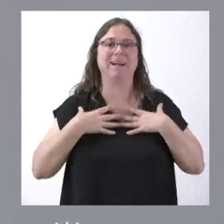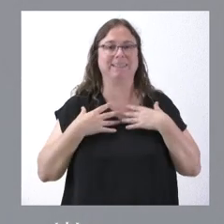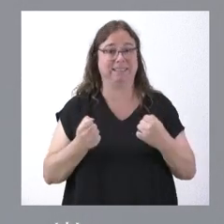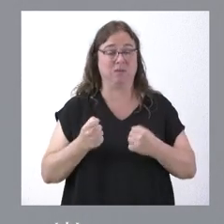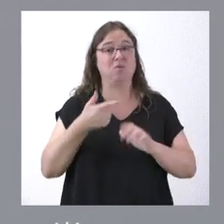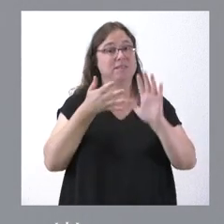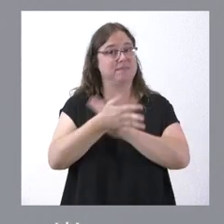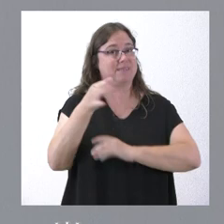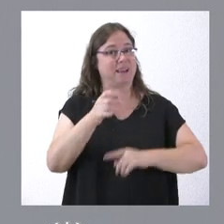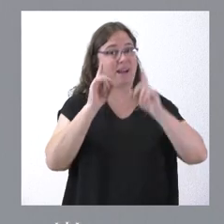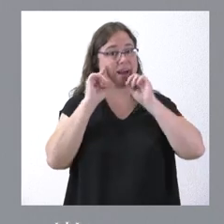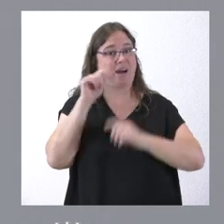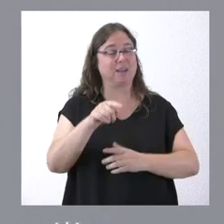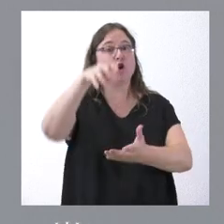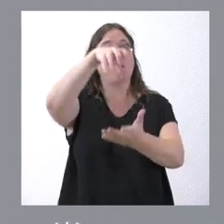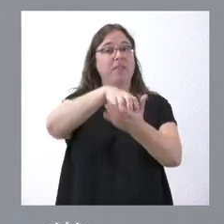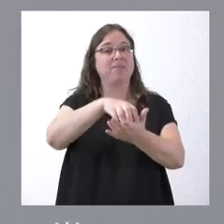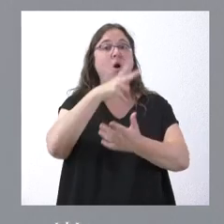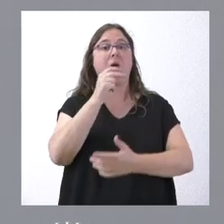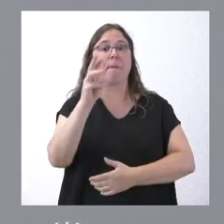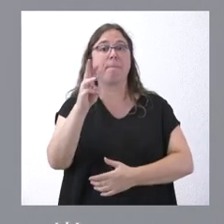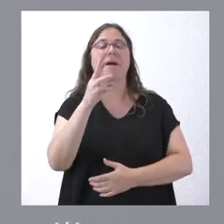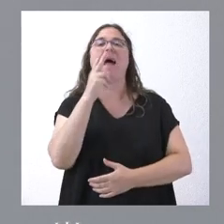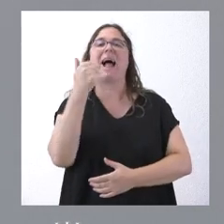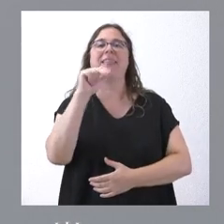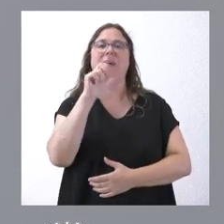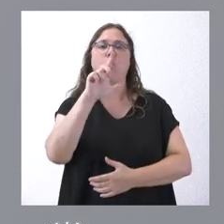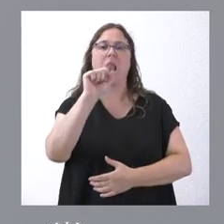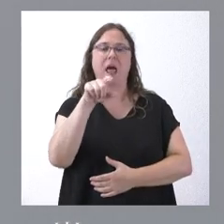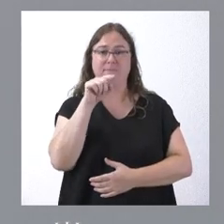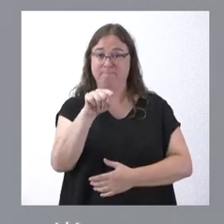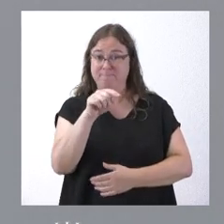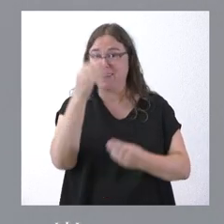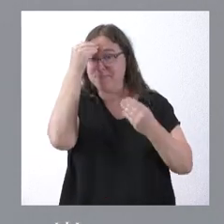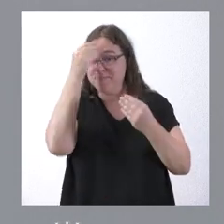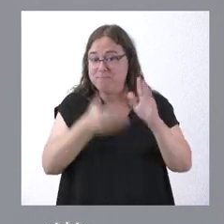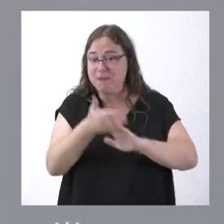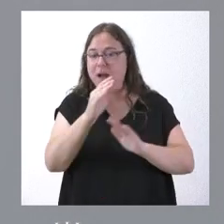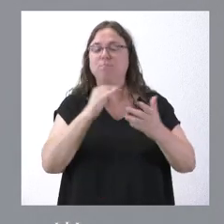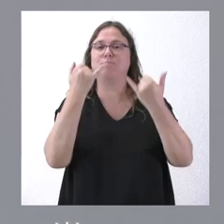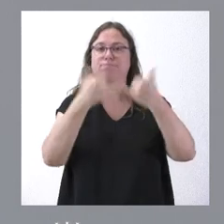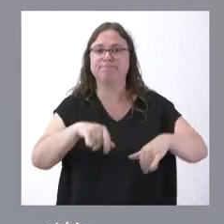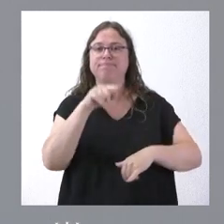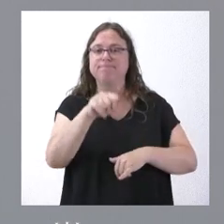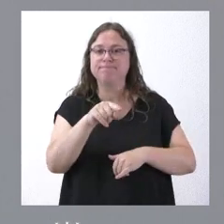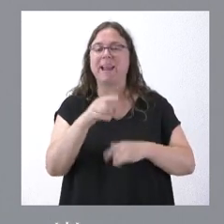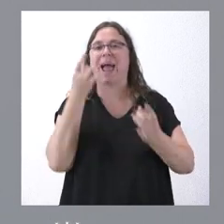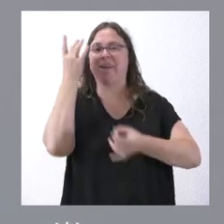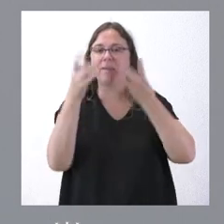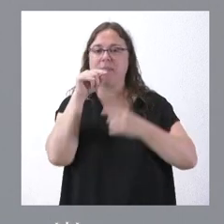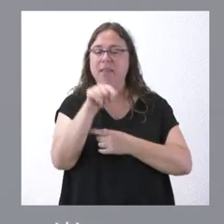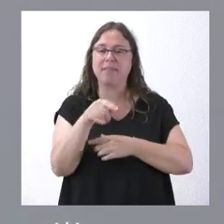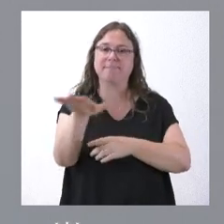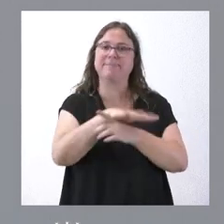caso que en este centro, el Hub La Aldehuela, se prevé la celebración de estas actividades importantes en el ámbito de